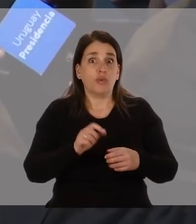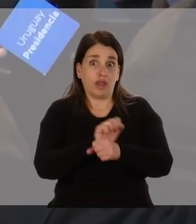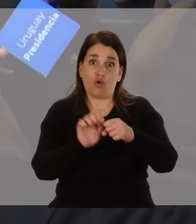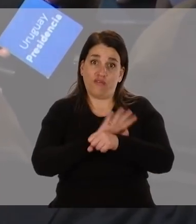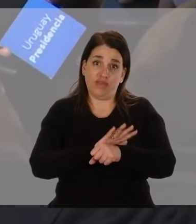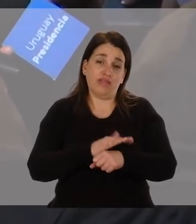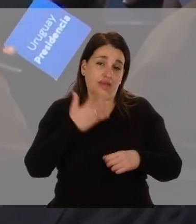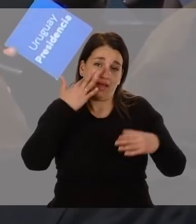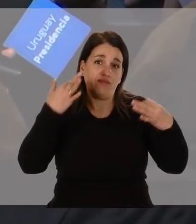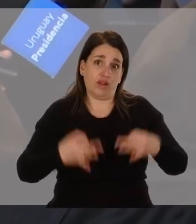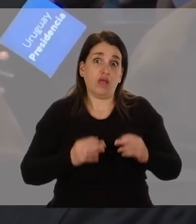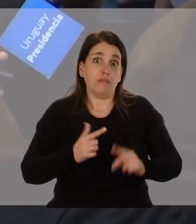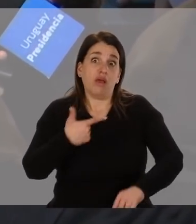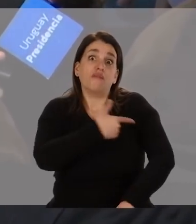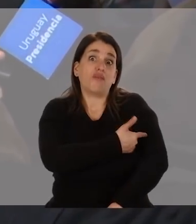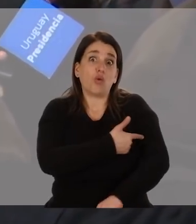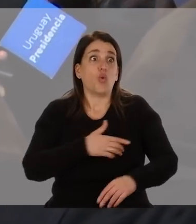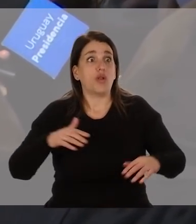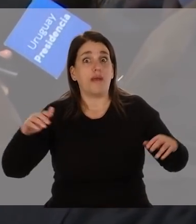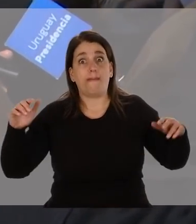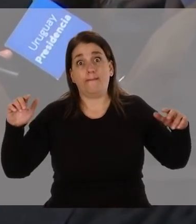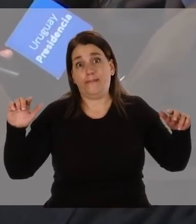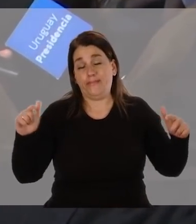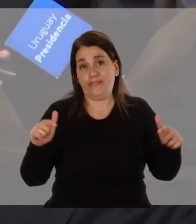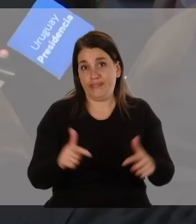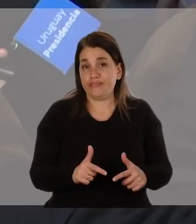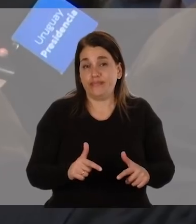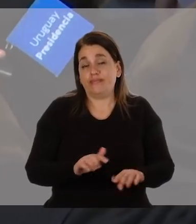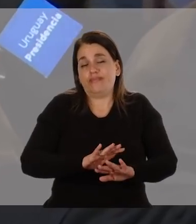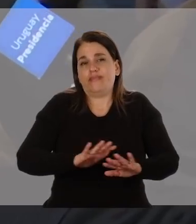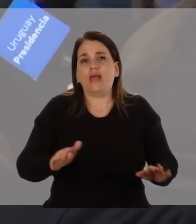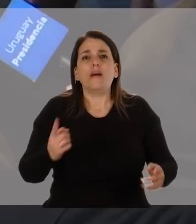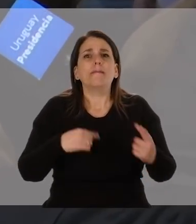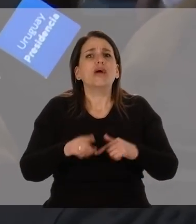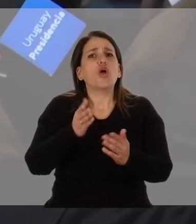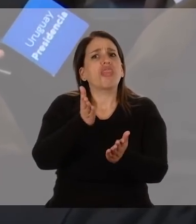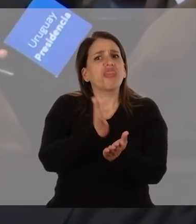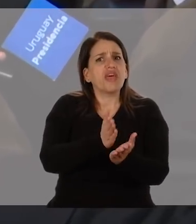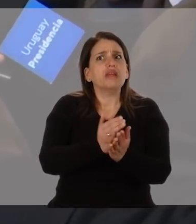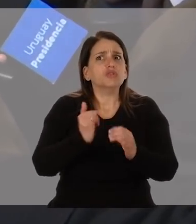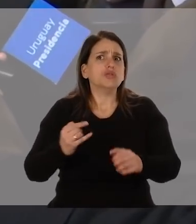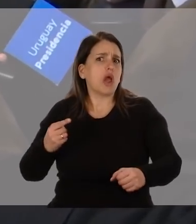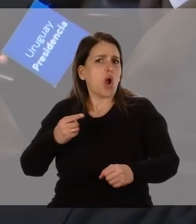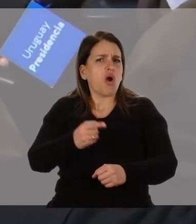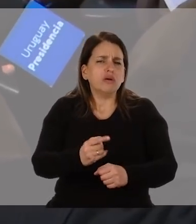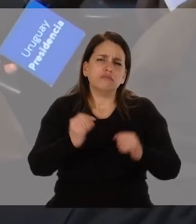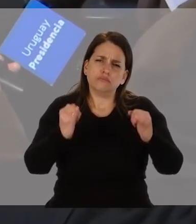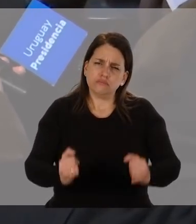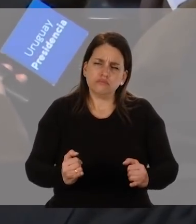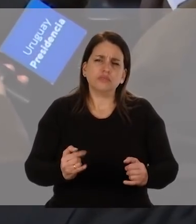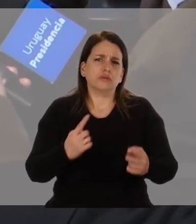respecto a lo que fue la pandemia y lo que es la vacunación. Creo que es muy simple, pero bueno, el derecho a manifestarse en